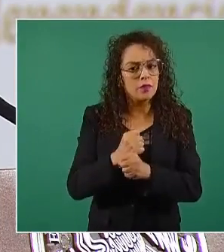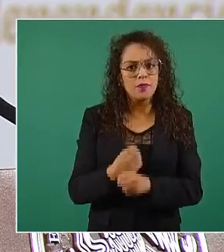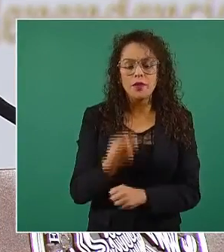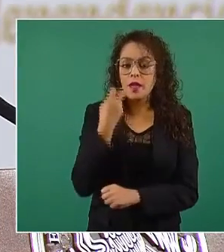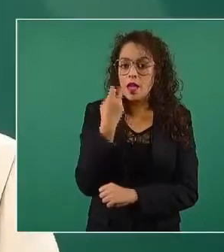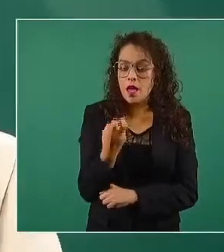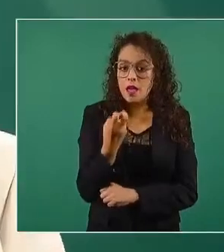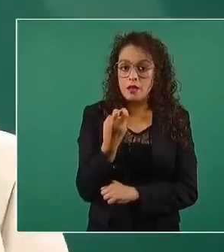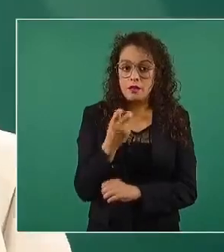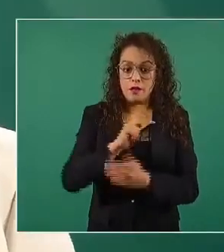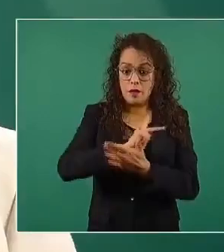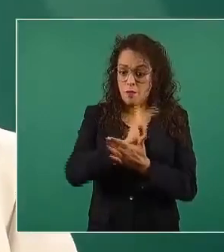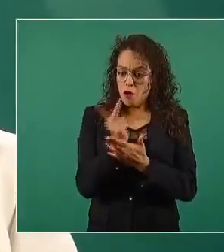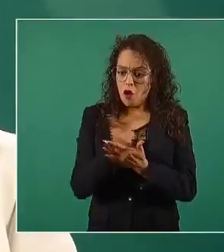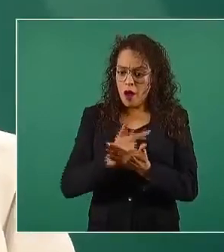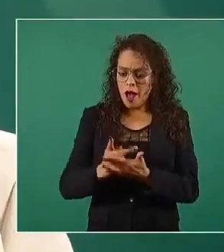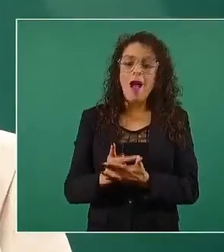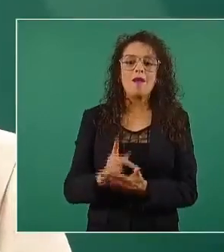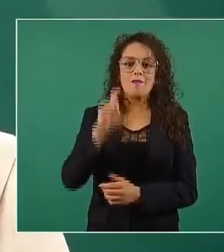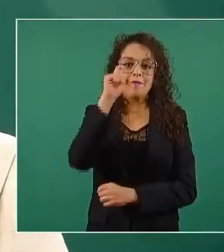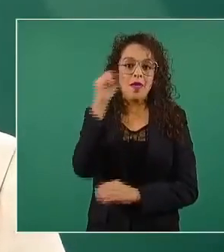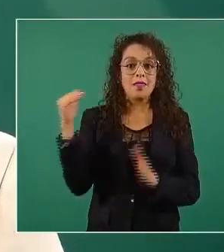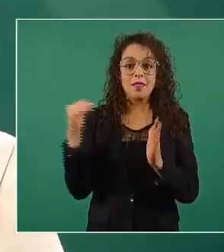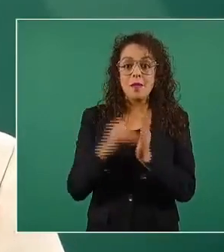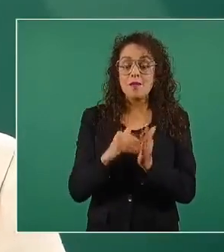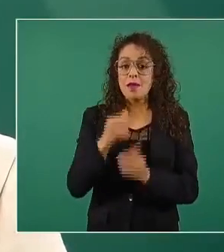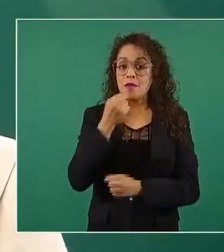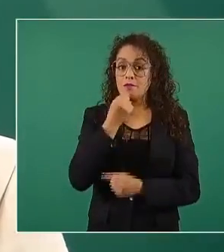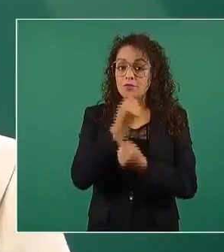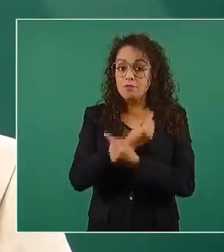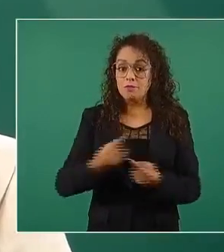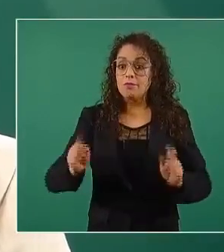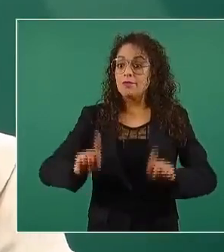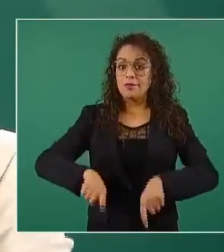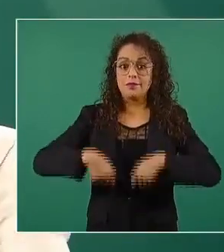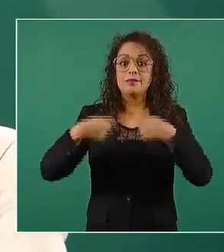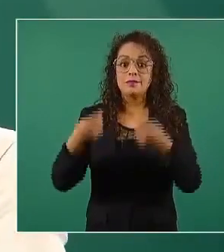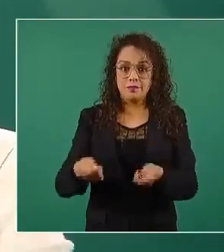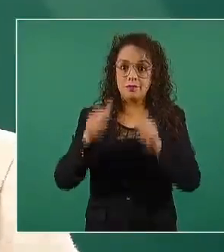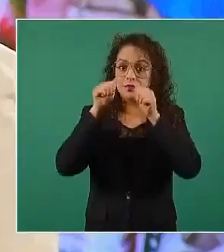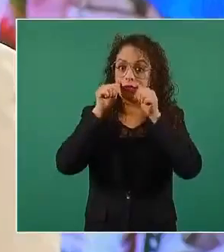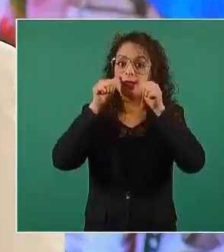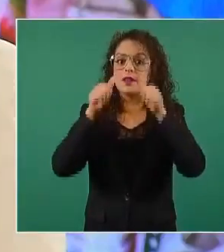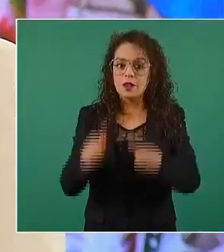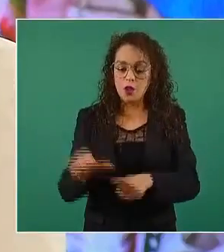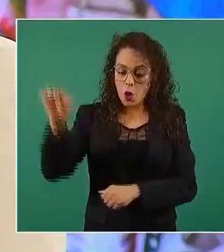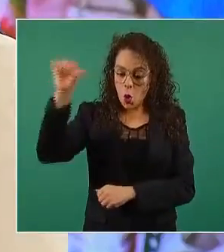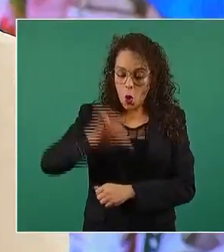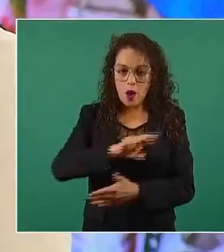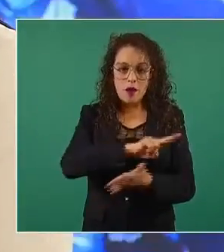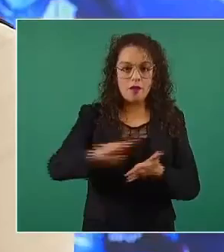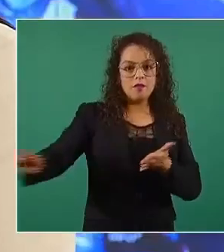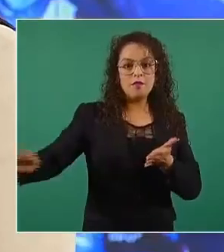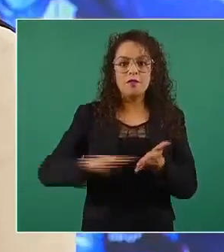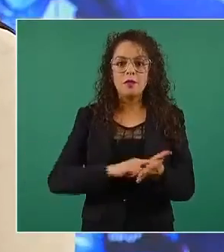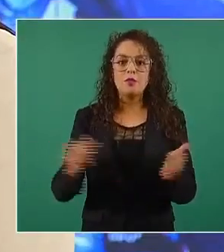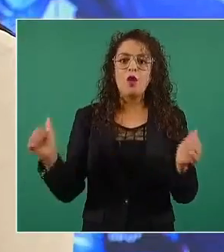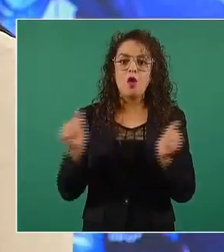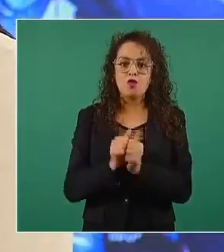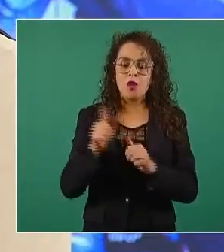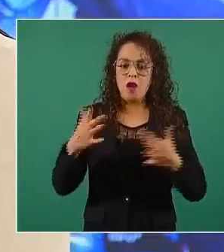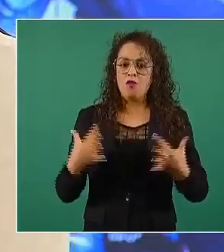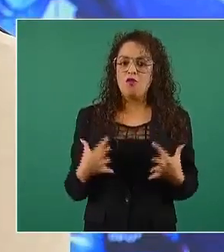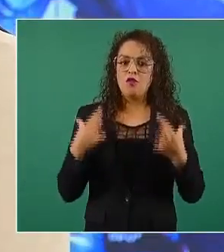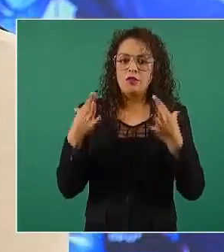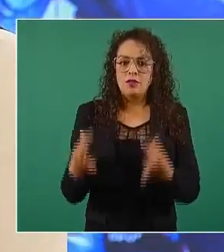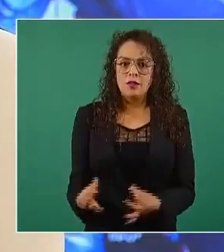a 20,000 niños en el convenio que hoy firmaremos con la Fundación Teletón. Adelante. ¿Cómo